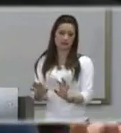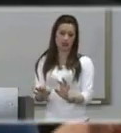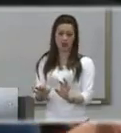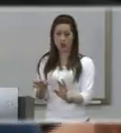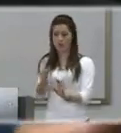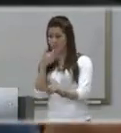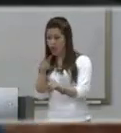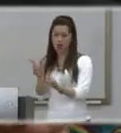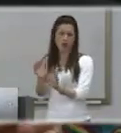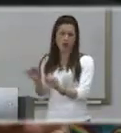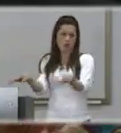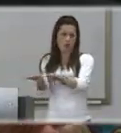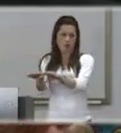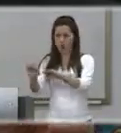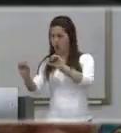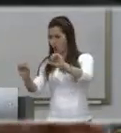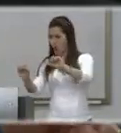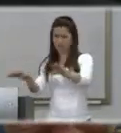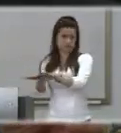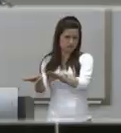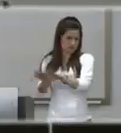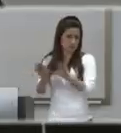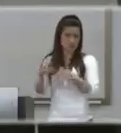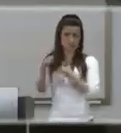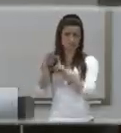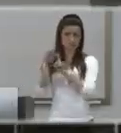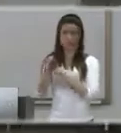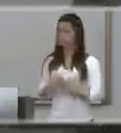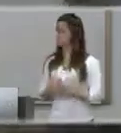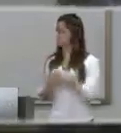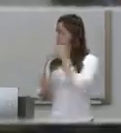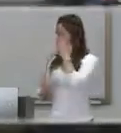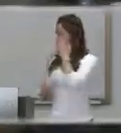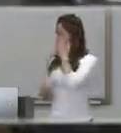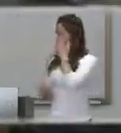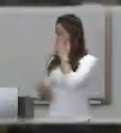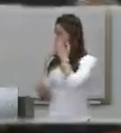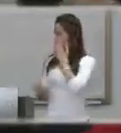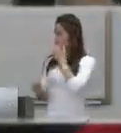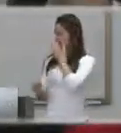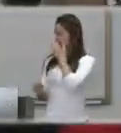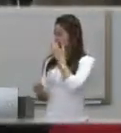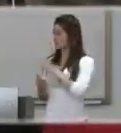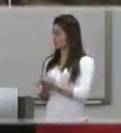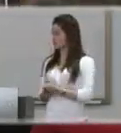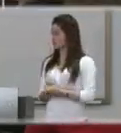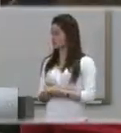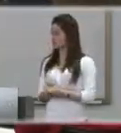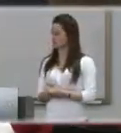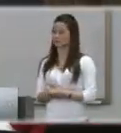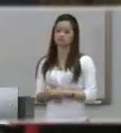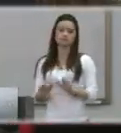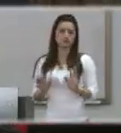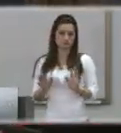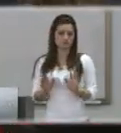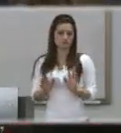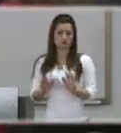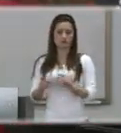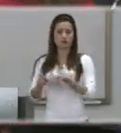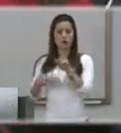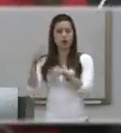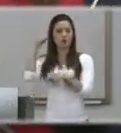maravilla y bendito sea entonces, Dios que… Recibimos mensajes diferentes si son hijos hombres o si son hijos mujeres,